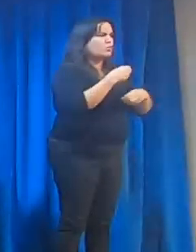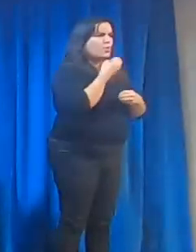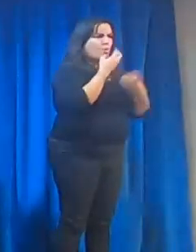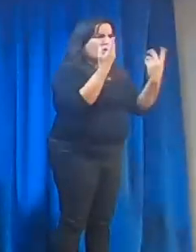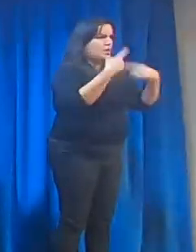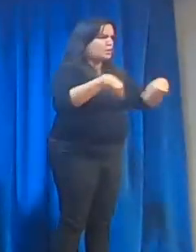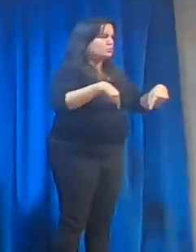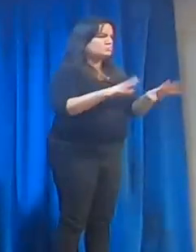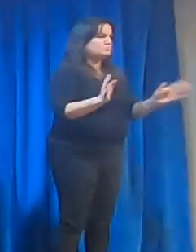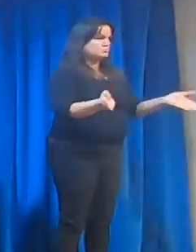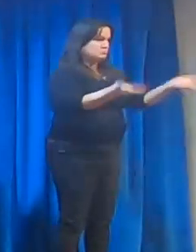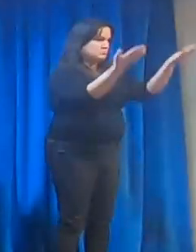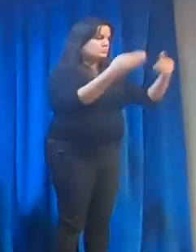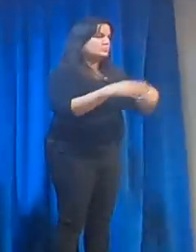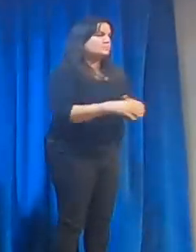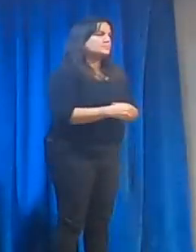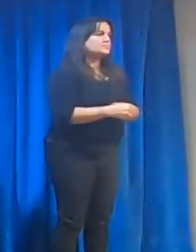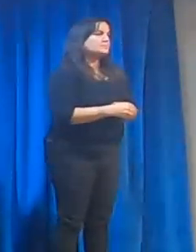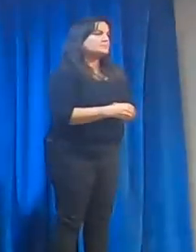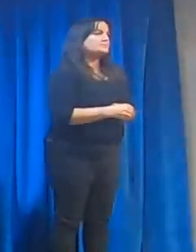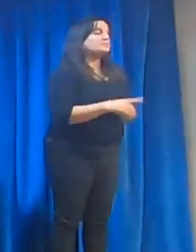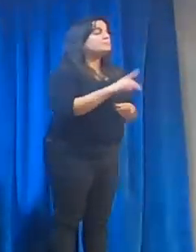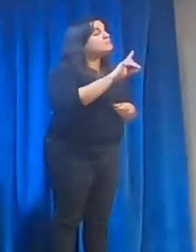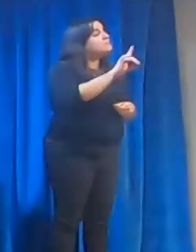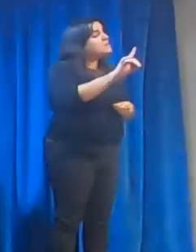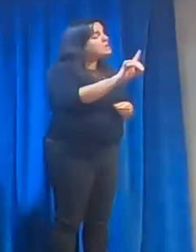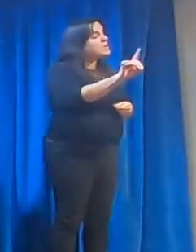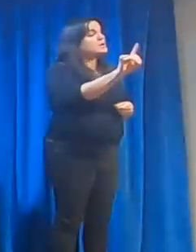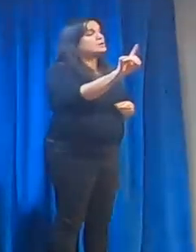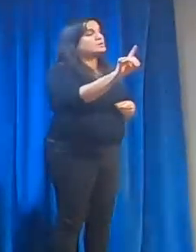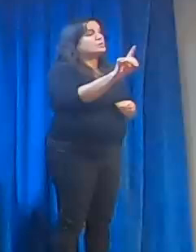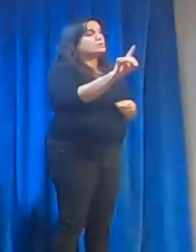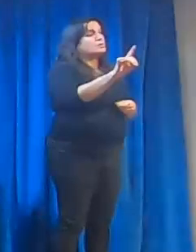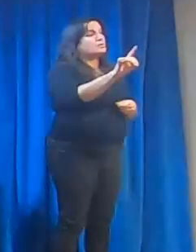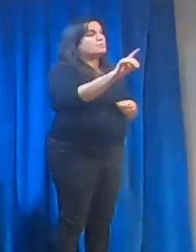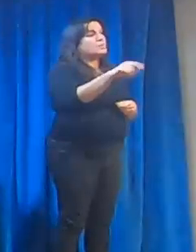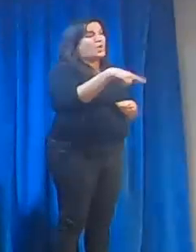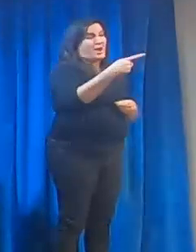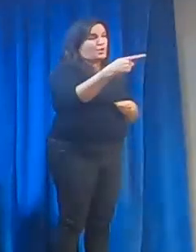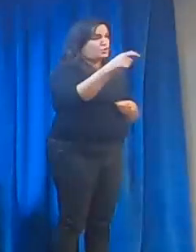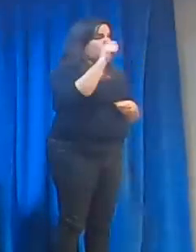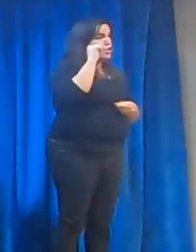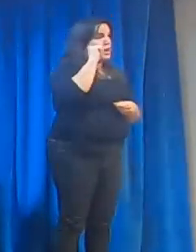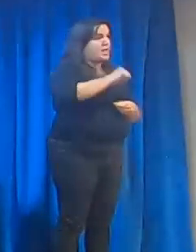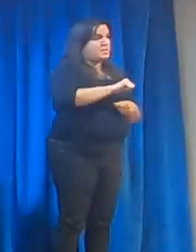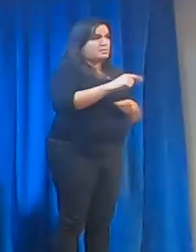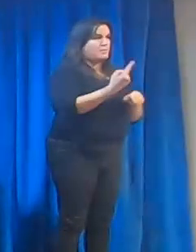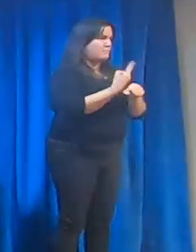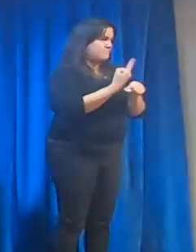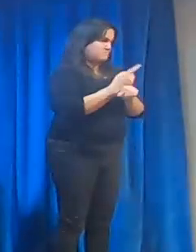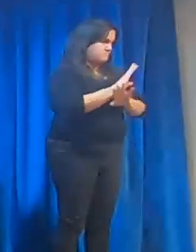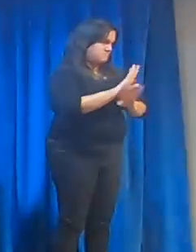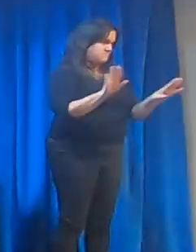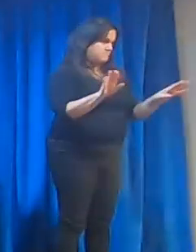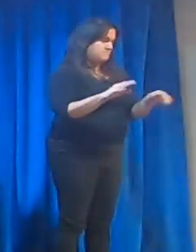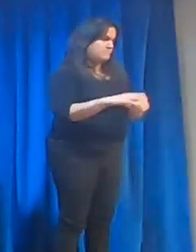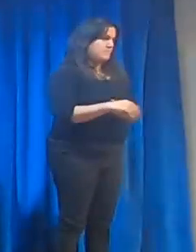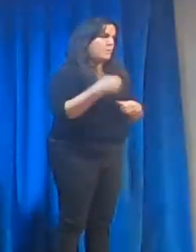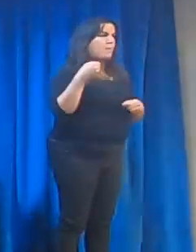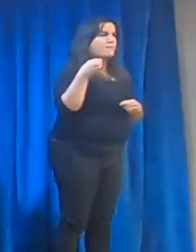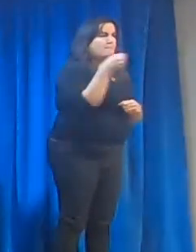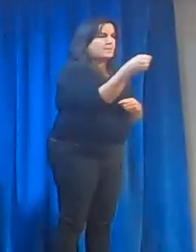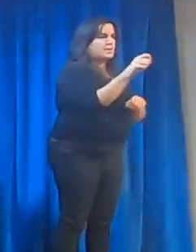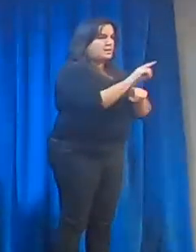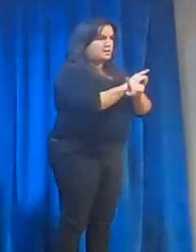sensación, menos decimos, está permitido lastimar al otro. Entonces, no hay que pegar. Yo